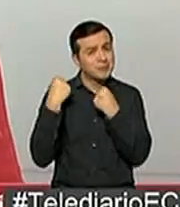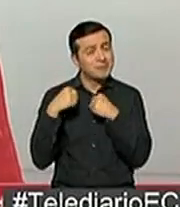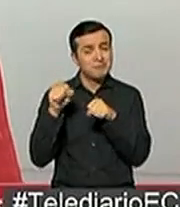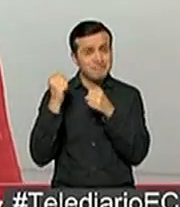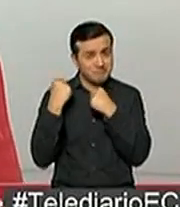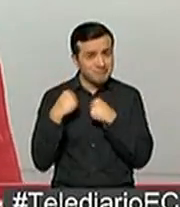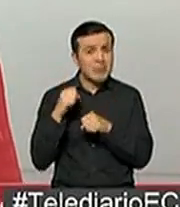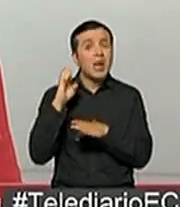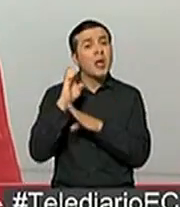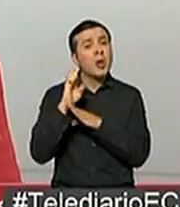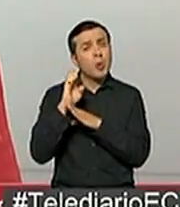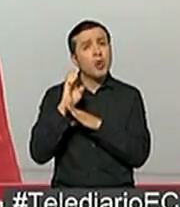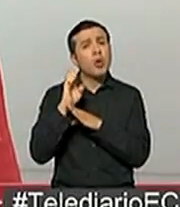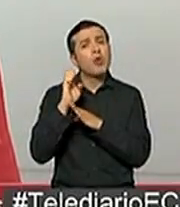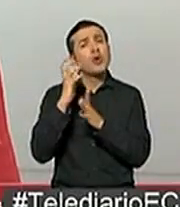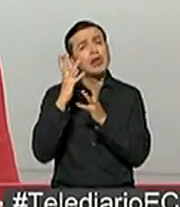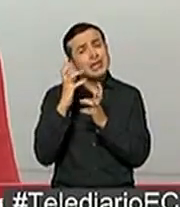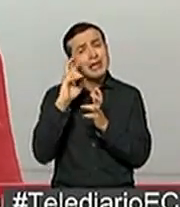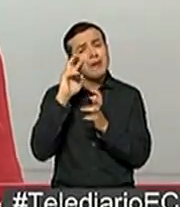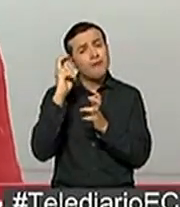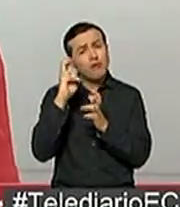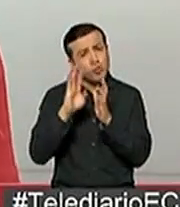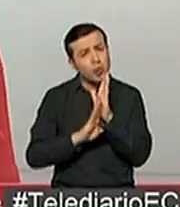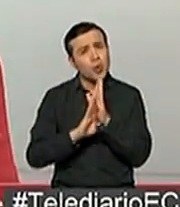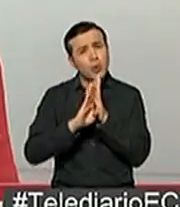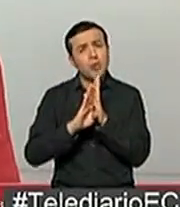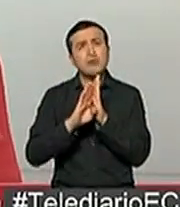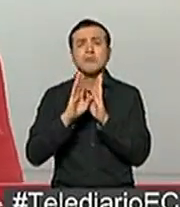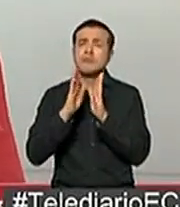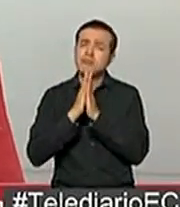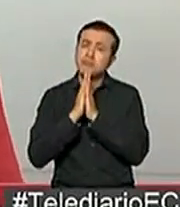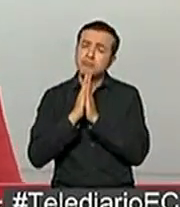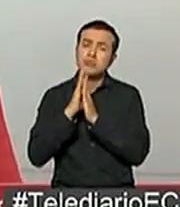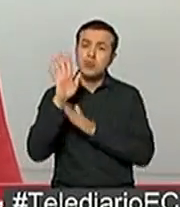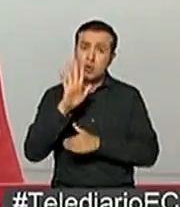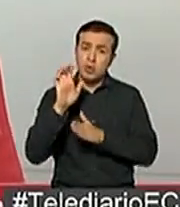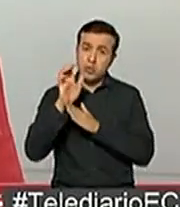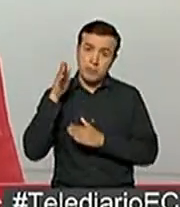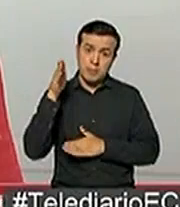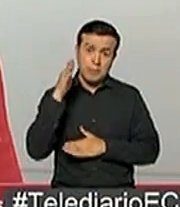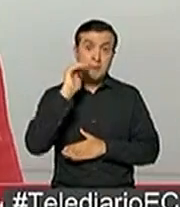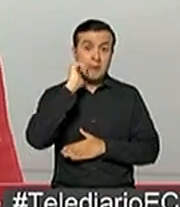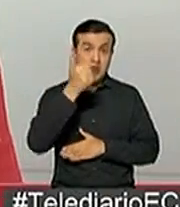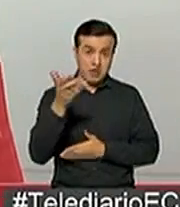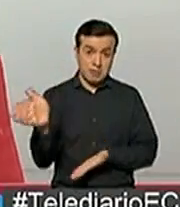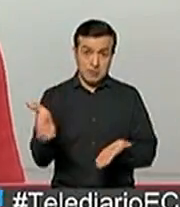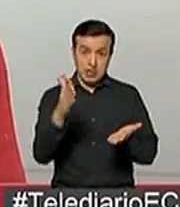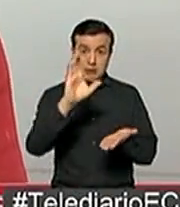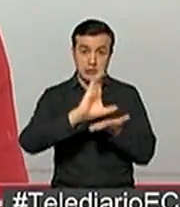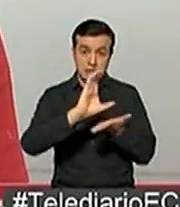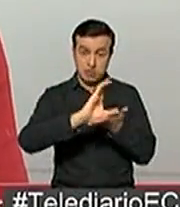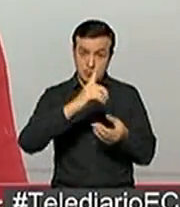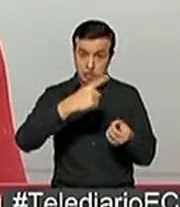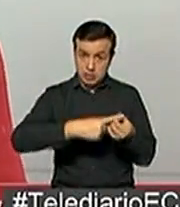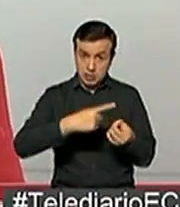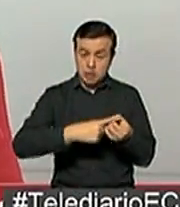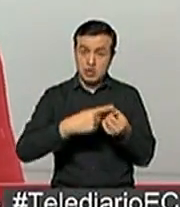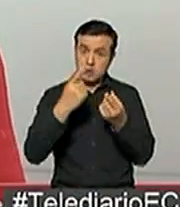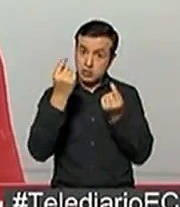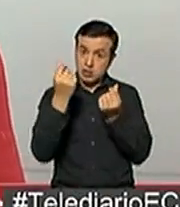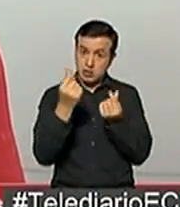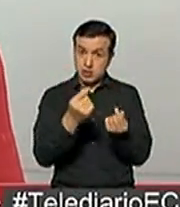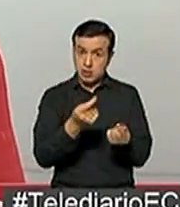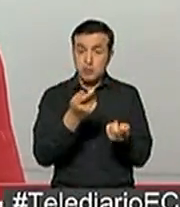tiene su futuro el turismo entonces aprendamos a recorrerlo mañana vayamos al centro histórico inventamos